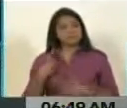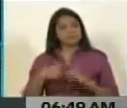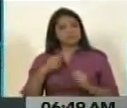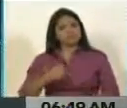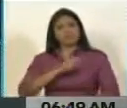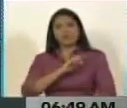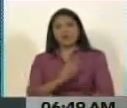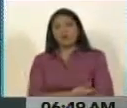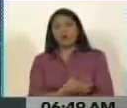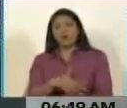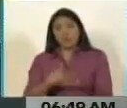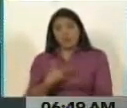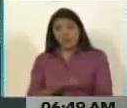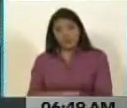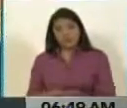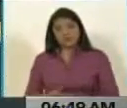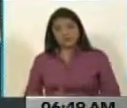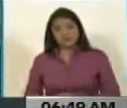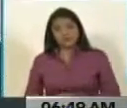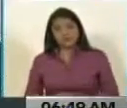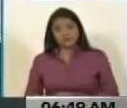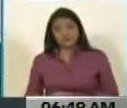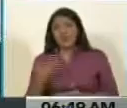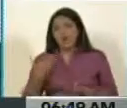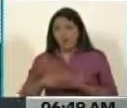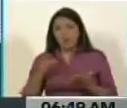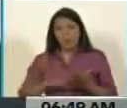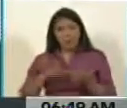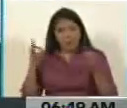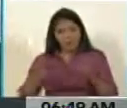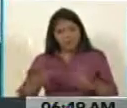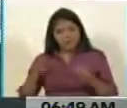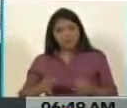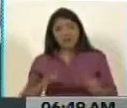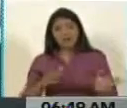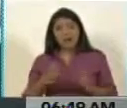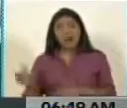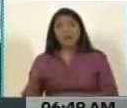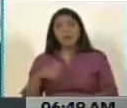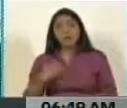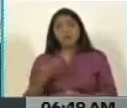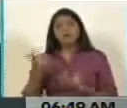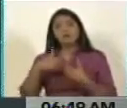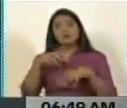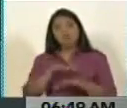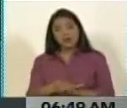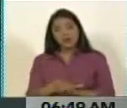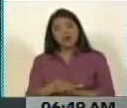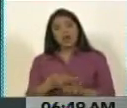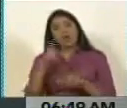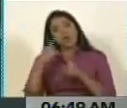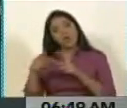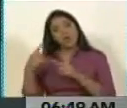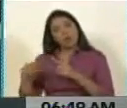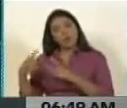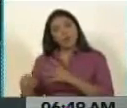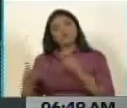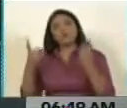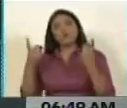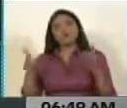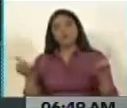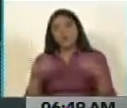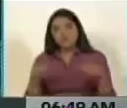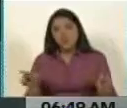pudiera buscar en esa originalidad la capacidad de inserción en otros espacios sonoros, en